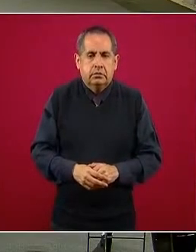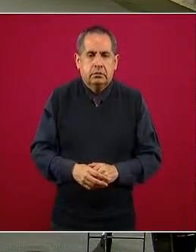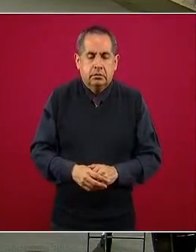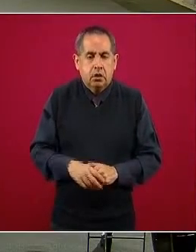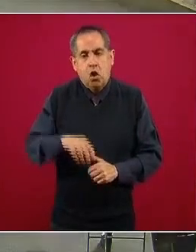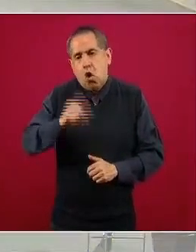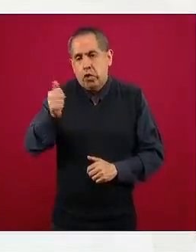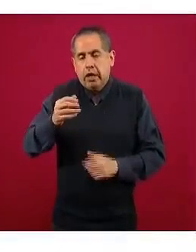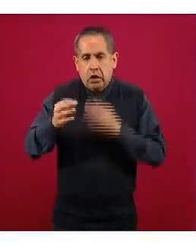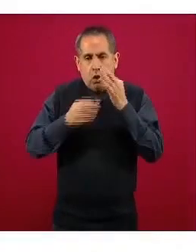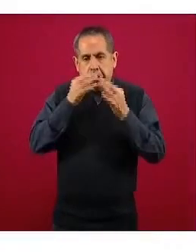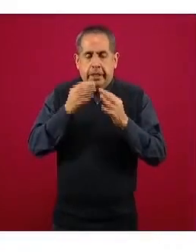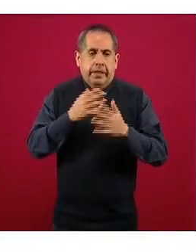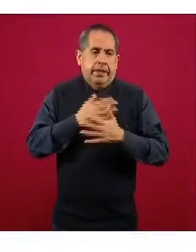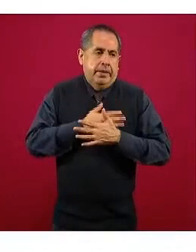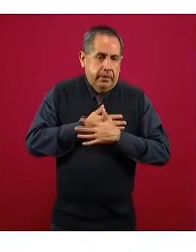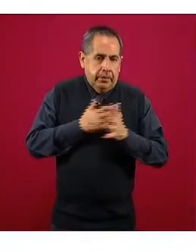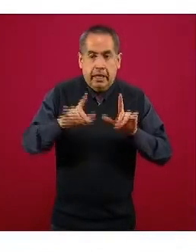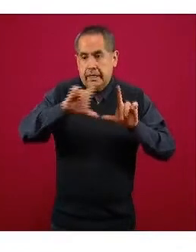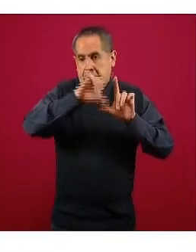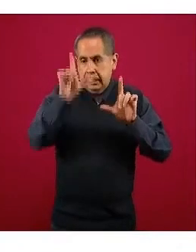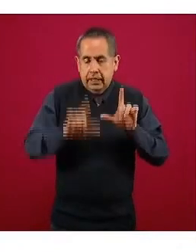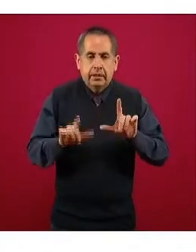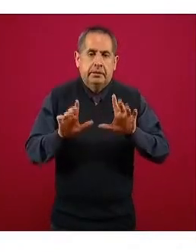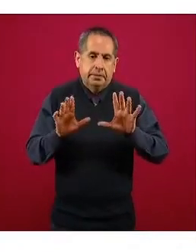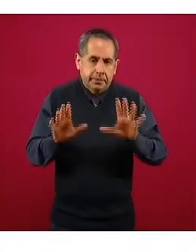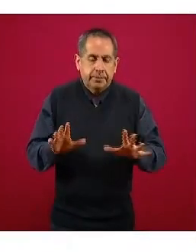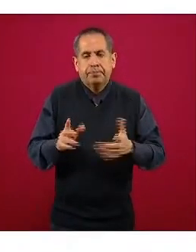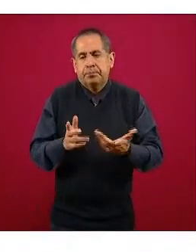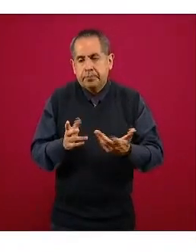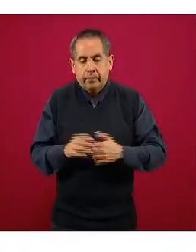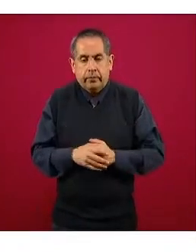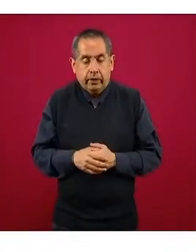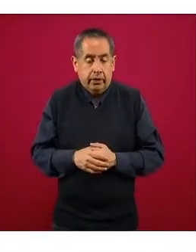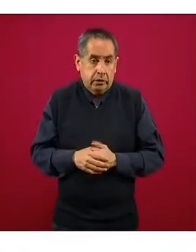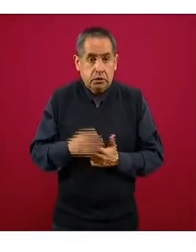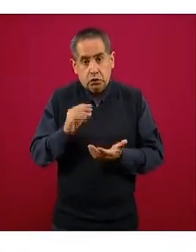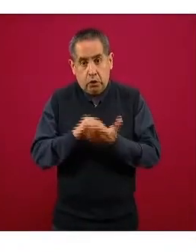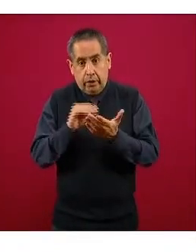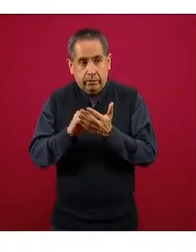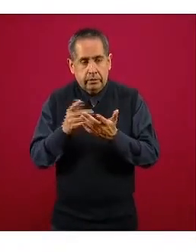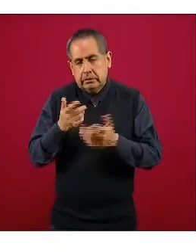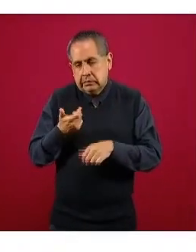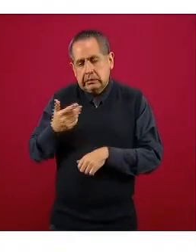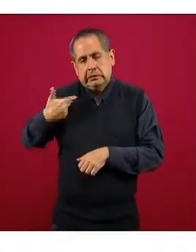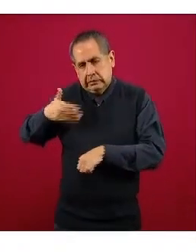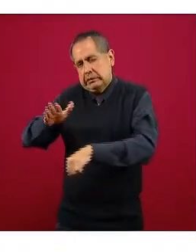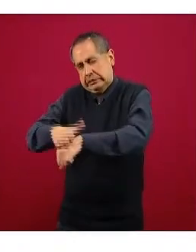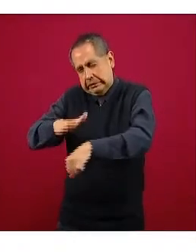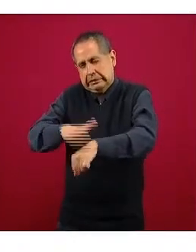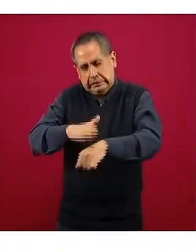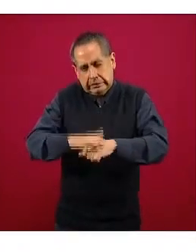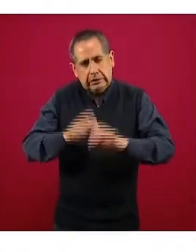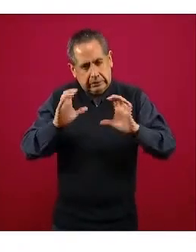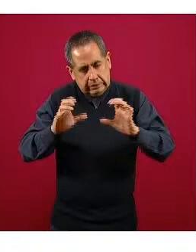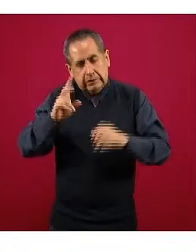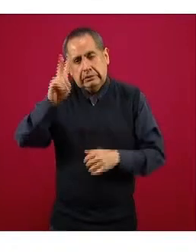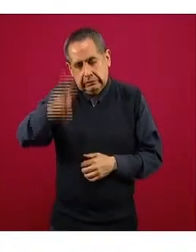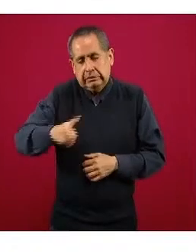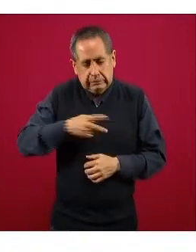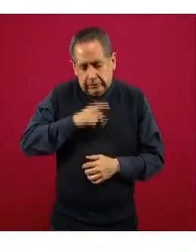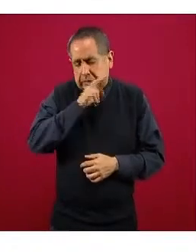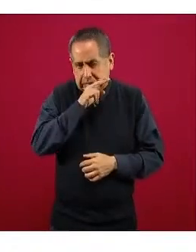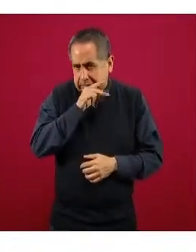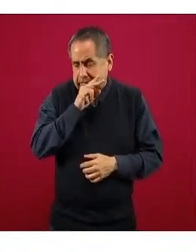La otra noticia alentadora a nivel nacional que persiste, independientemente del llamado que estoy haciendo con preocupación en